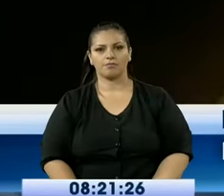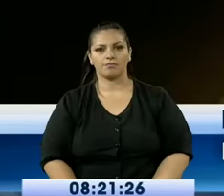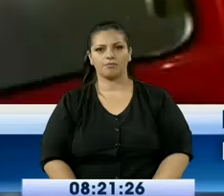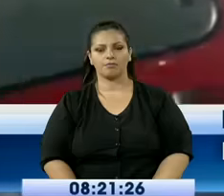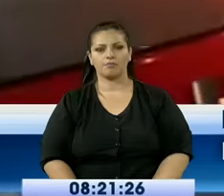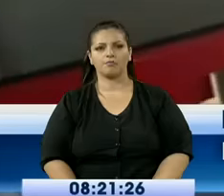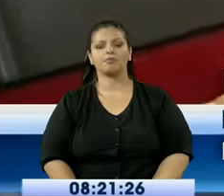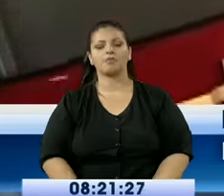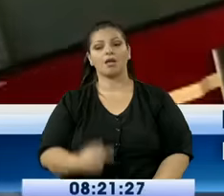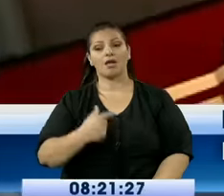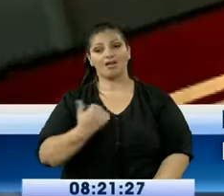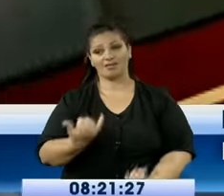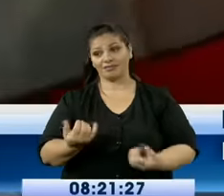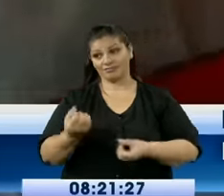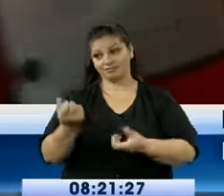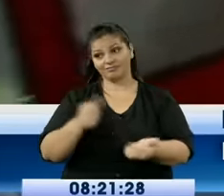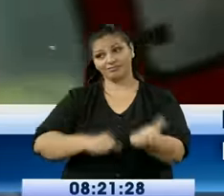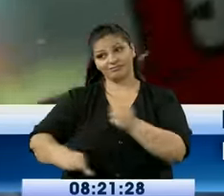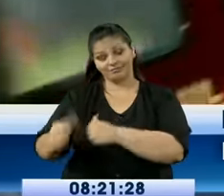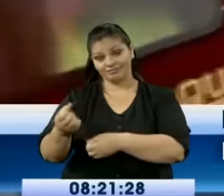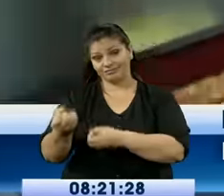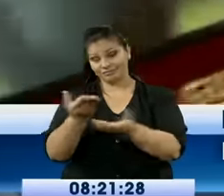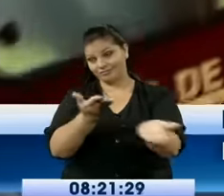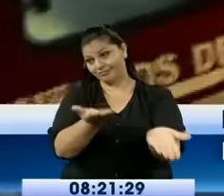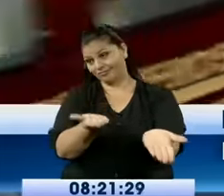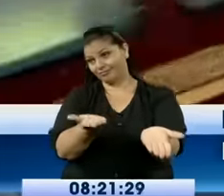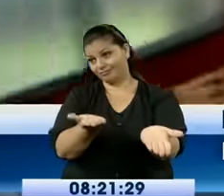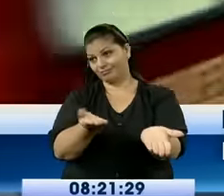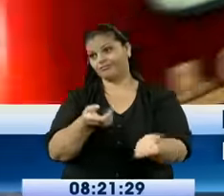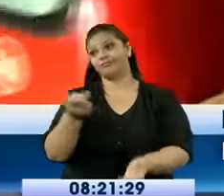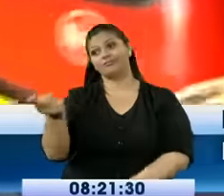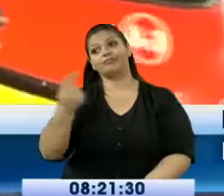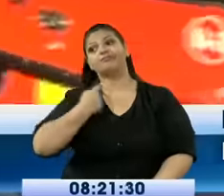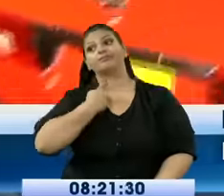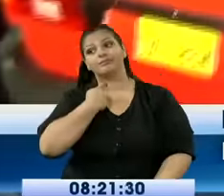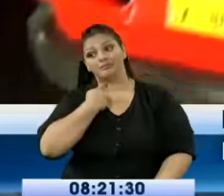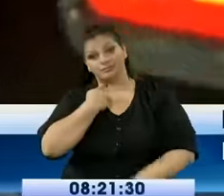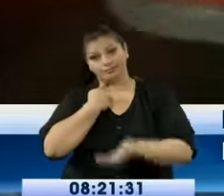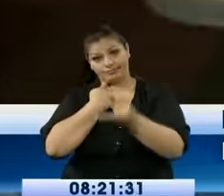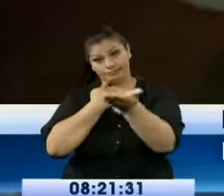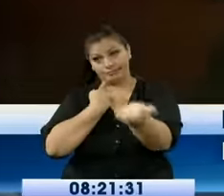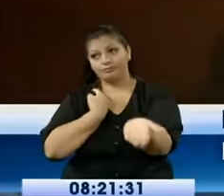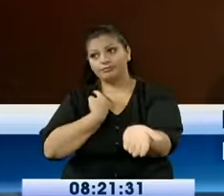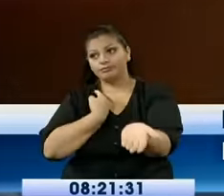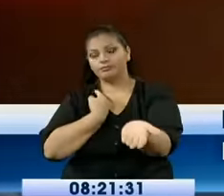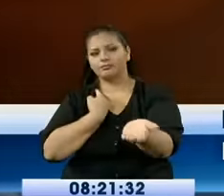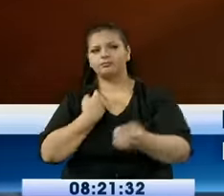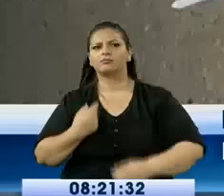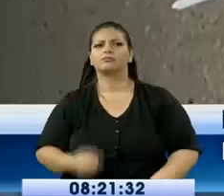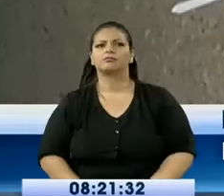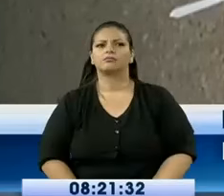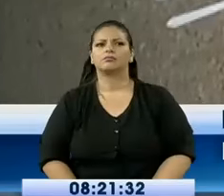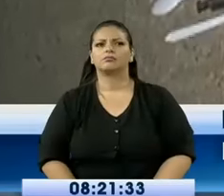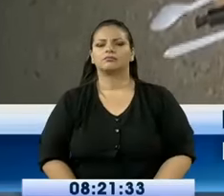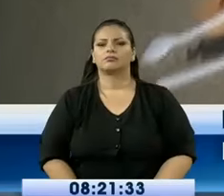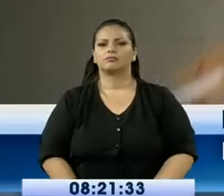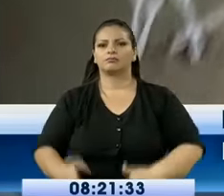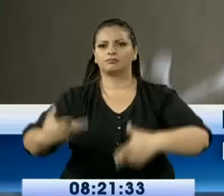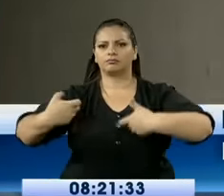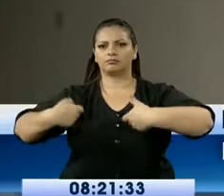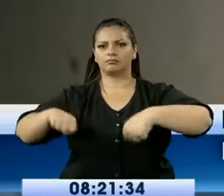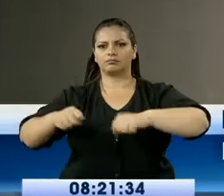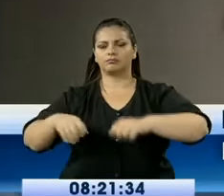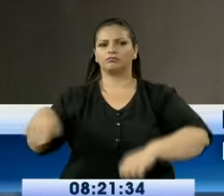yo les devuelvo ahora el saludo que me mandan con sus compinches y acólitos. Ahí está un accidente que demuestra